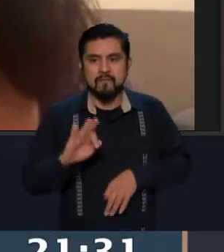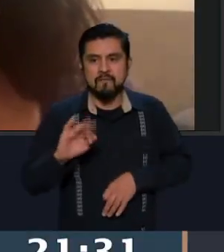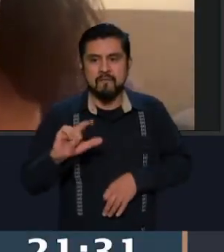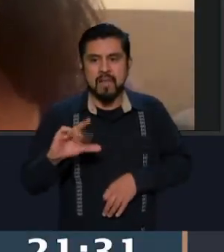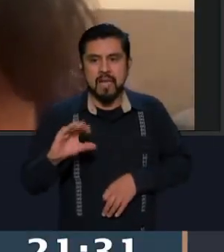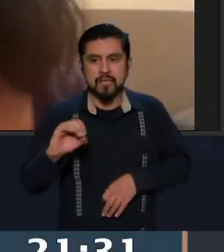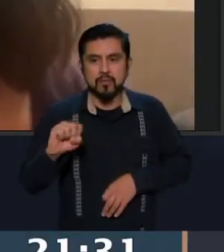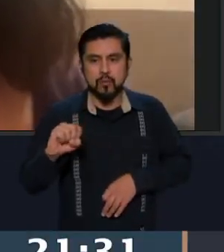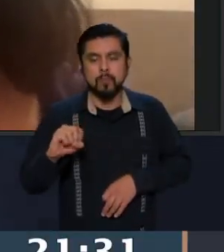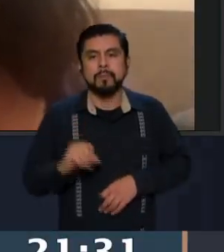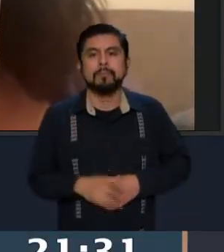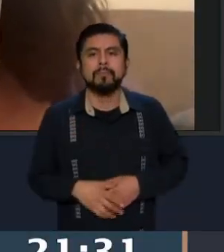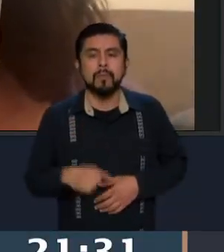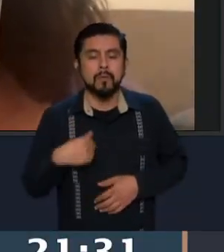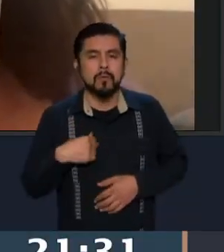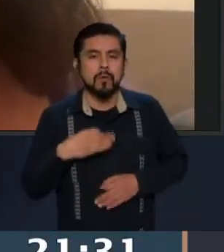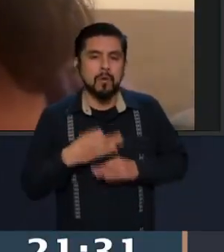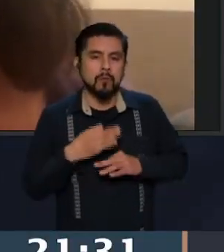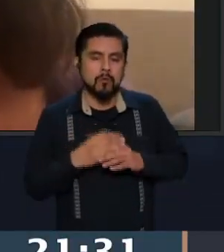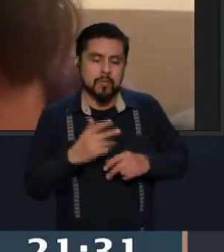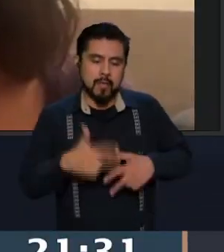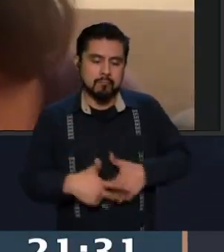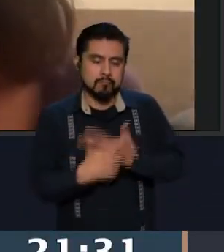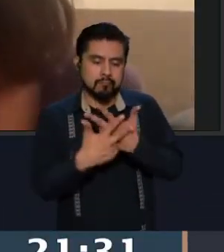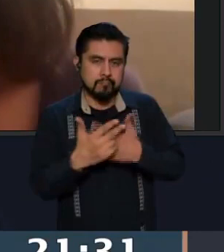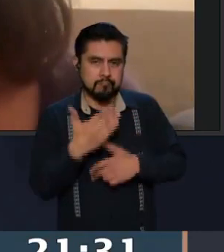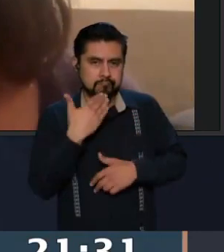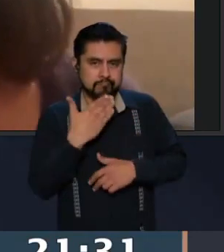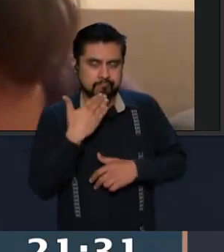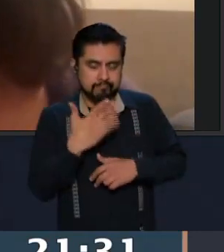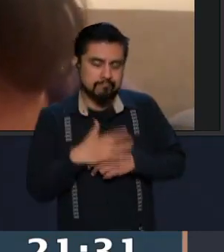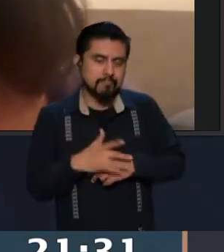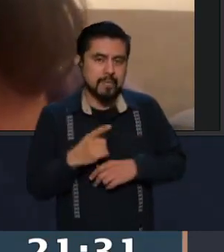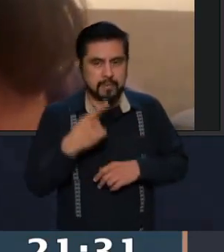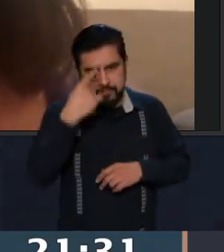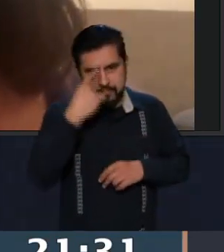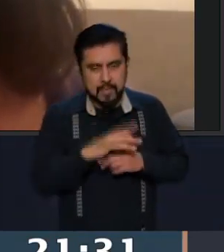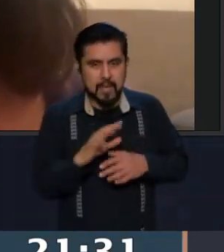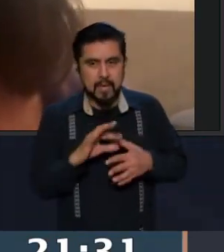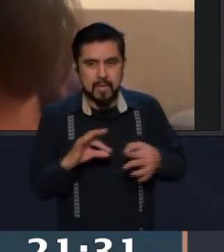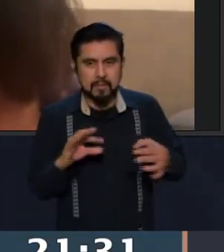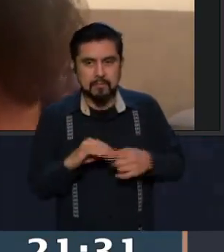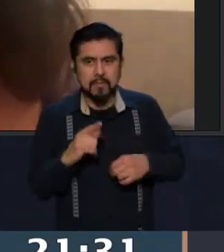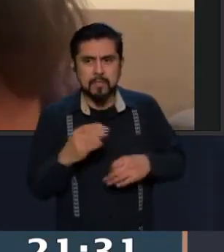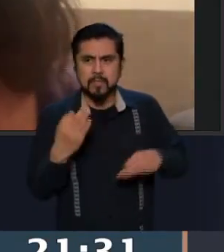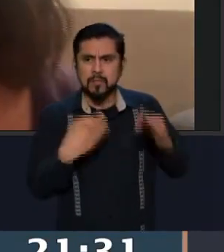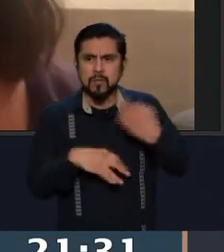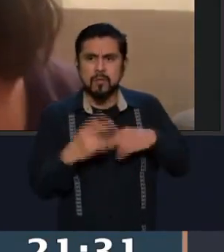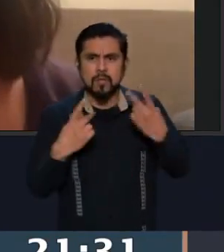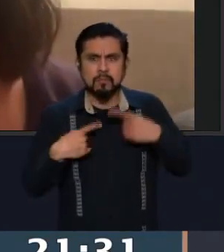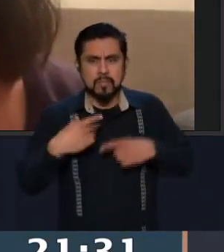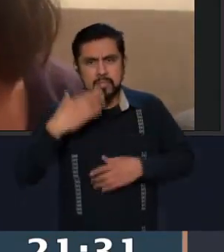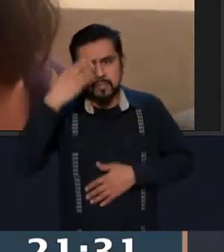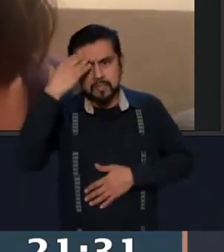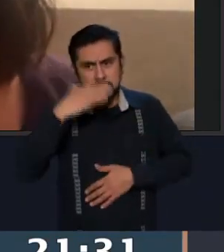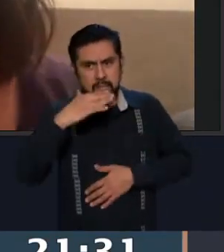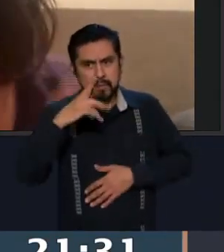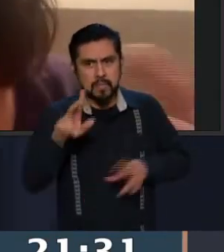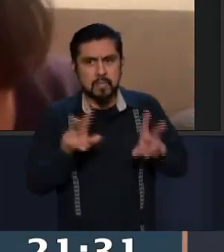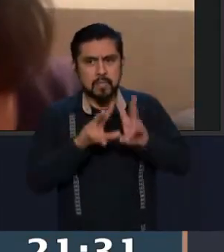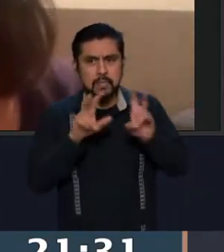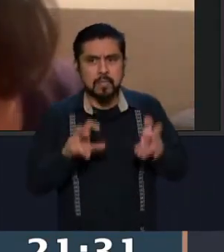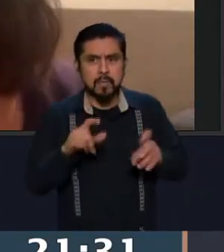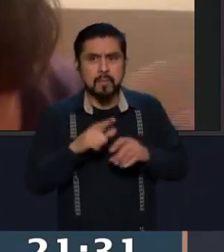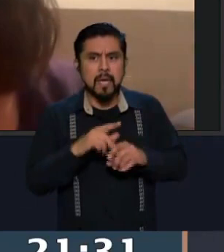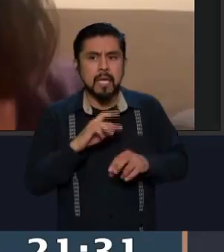aquí a distancia, pero encantada de la vida para comentar, pues justo, ¿no? Lo que está, creo que en la boca de todo mundo, este tema que tiene que ver con